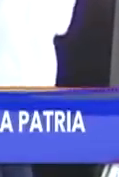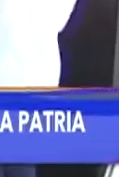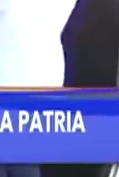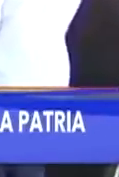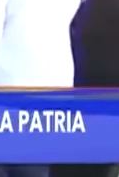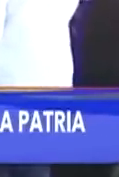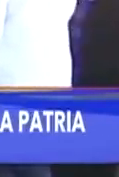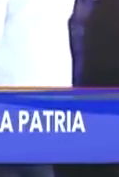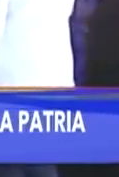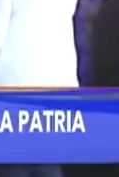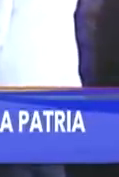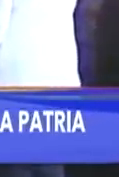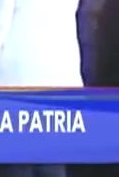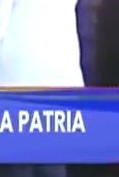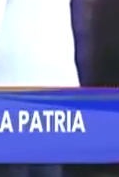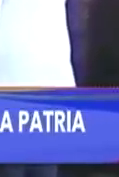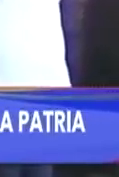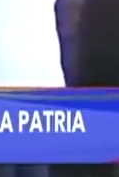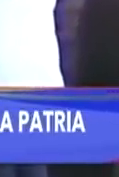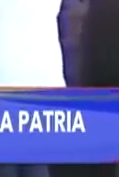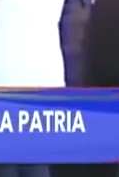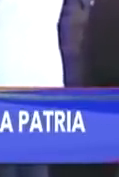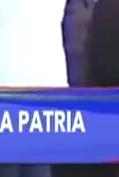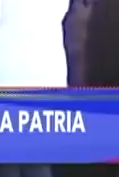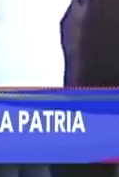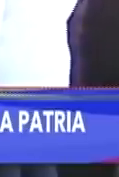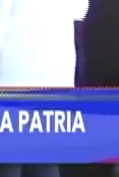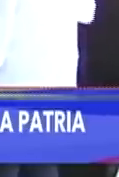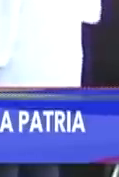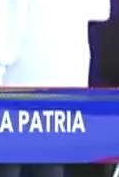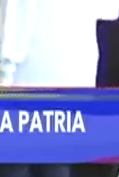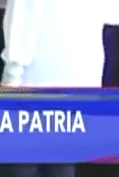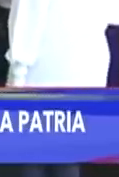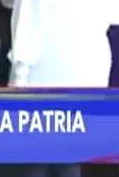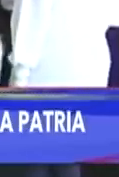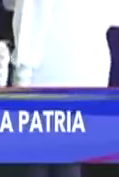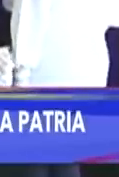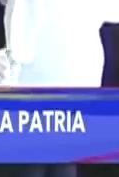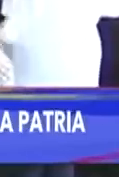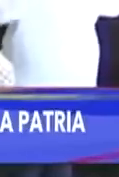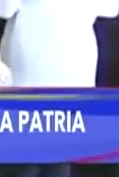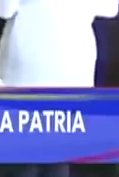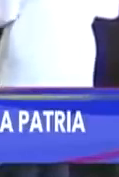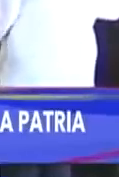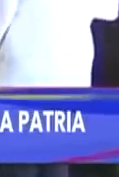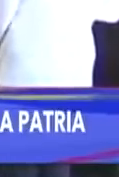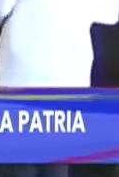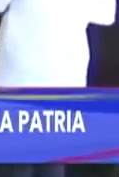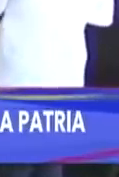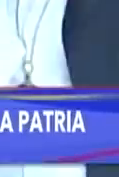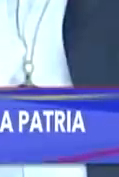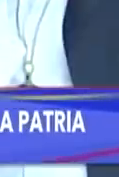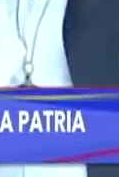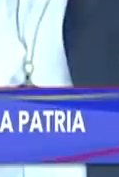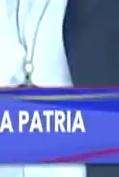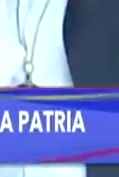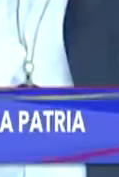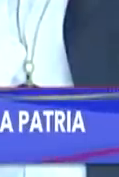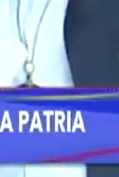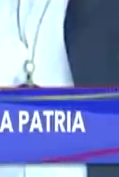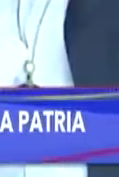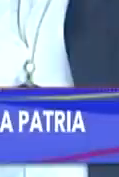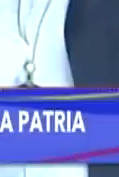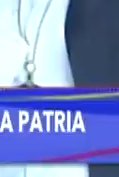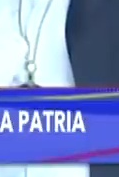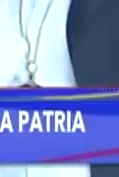termómetro digital. Se le mide la temperatura a todos estos pasajeros, especialmente